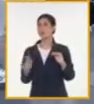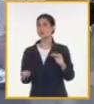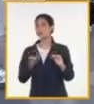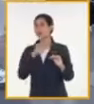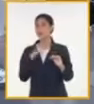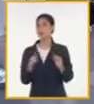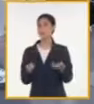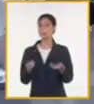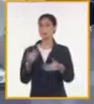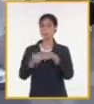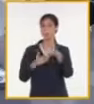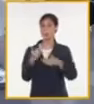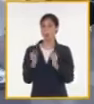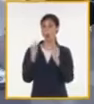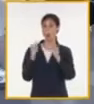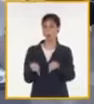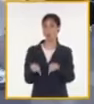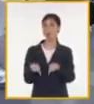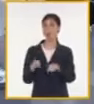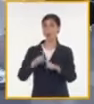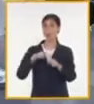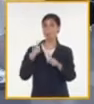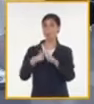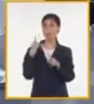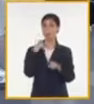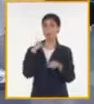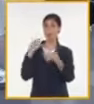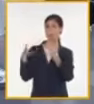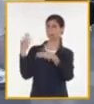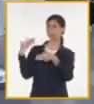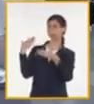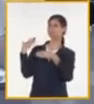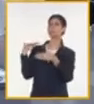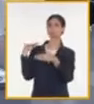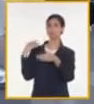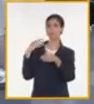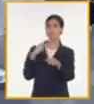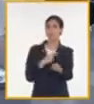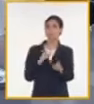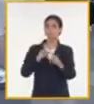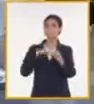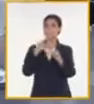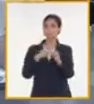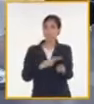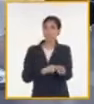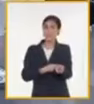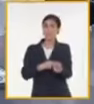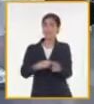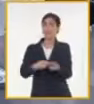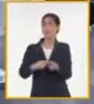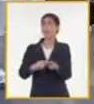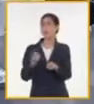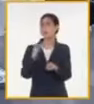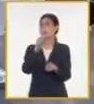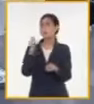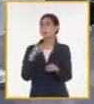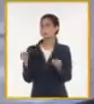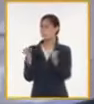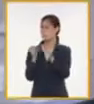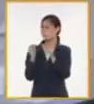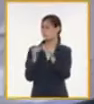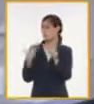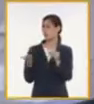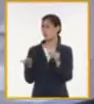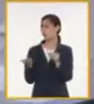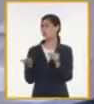acaba de denunciar lo que ha pasado en los últimos años y la historia de los últimos 60 más de 60 años en en contra cu bueno Grand